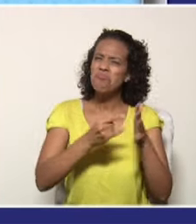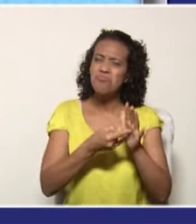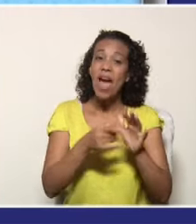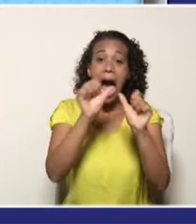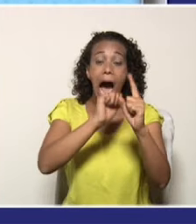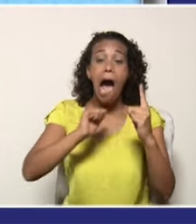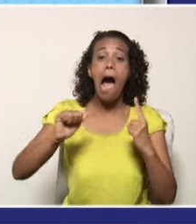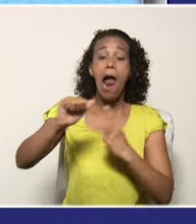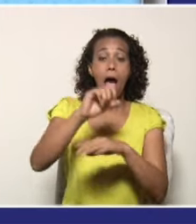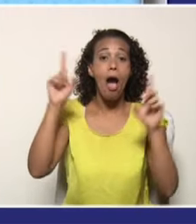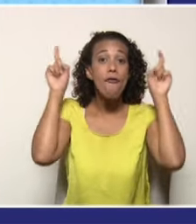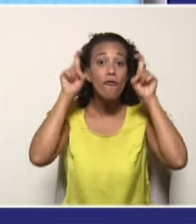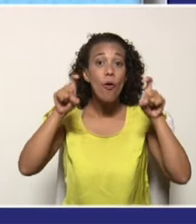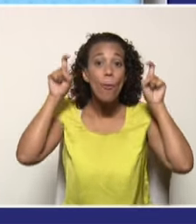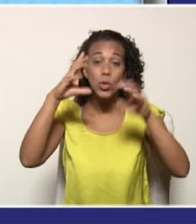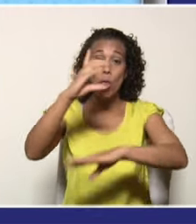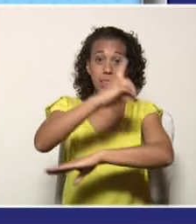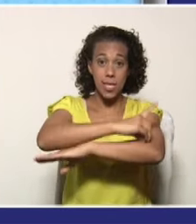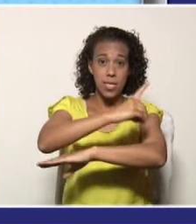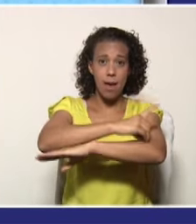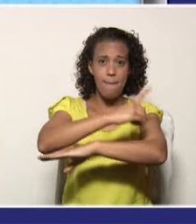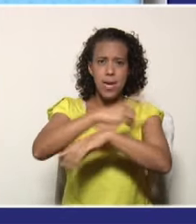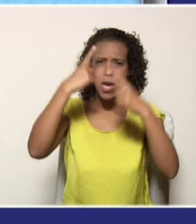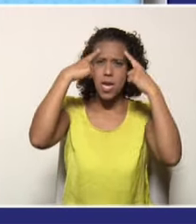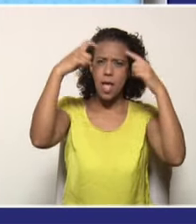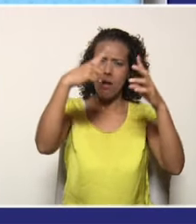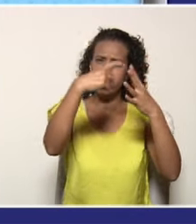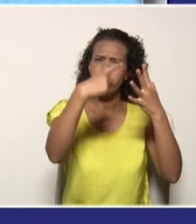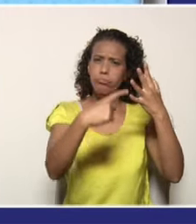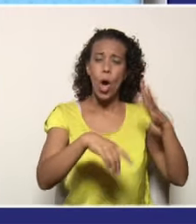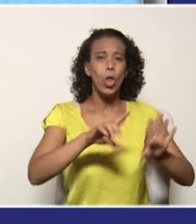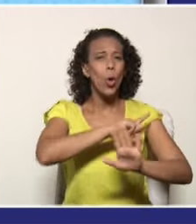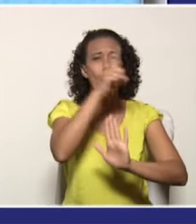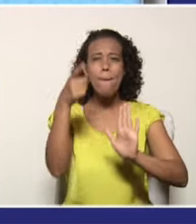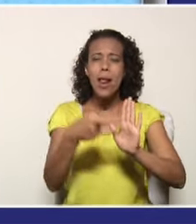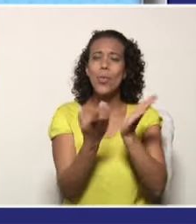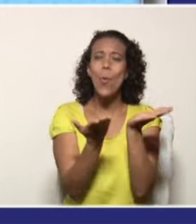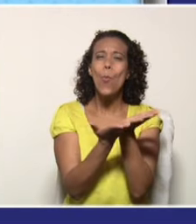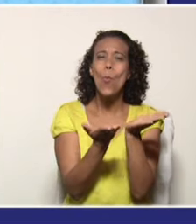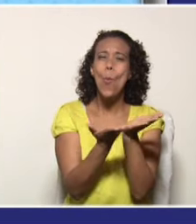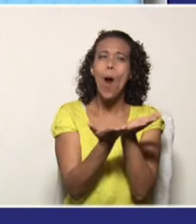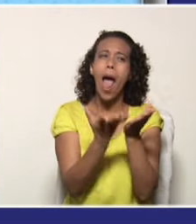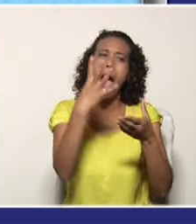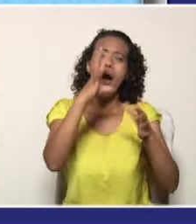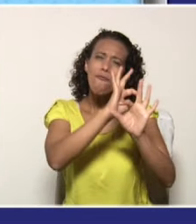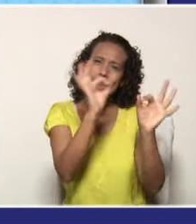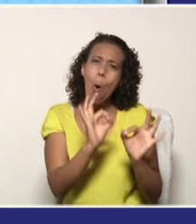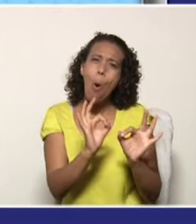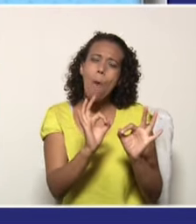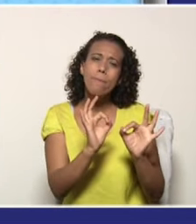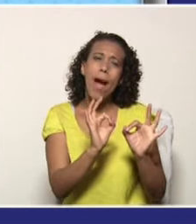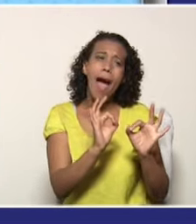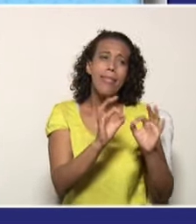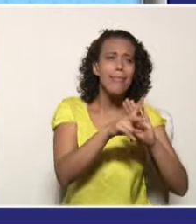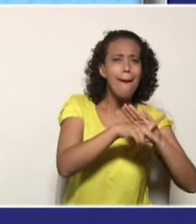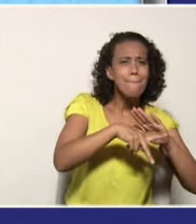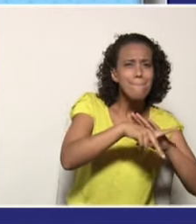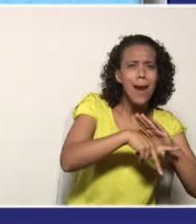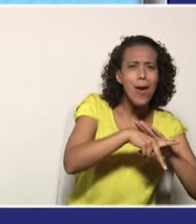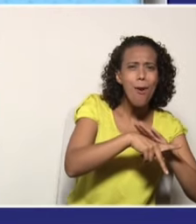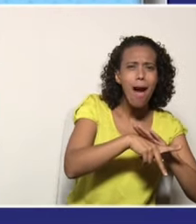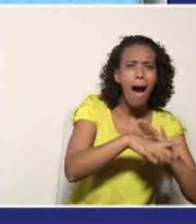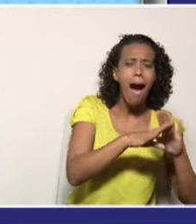área de formación o un conjunto de disciplinas que vemos durante nuestro, vamos a decir, pasear